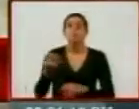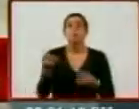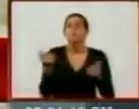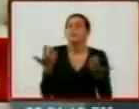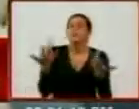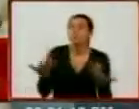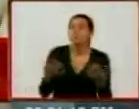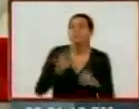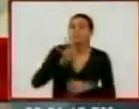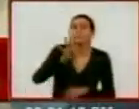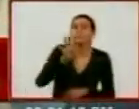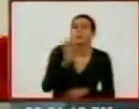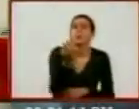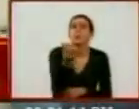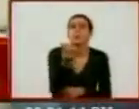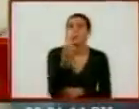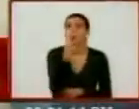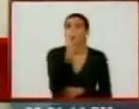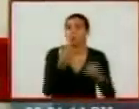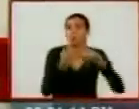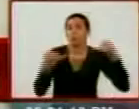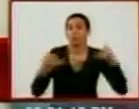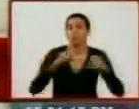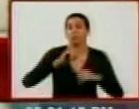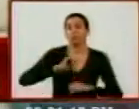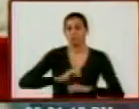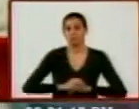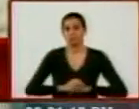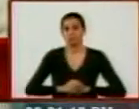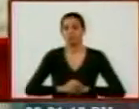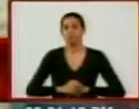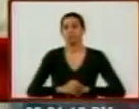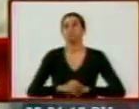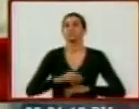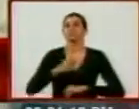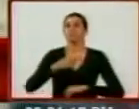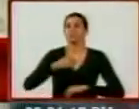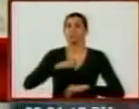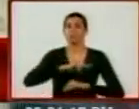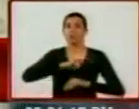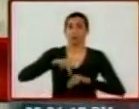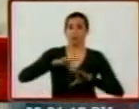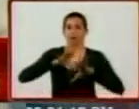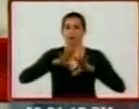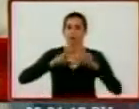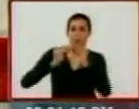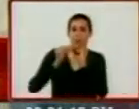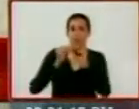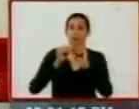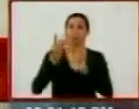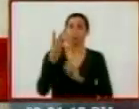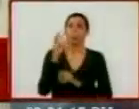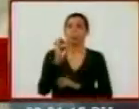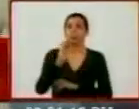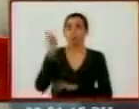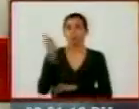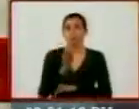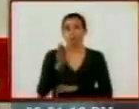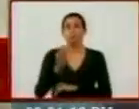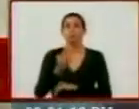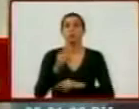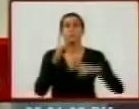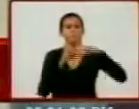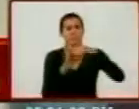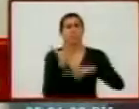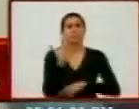cinco bolívares con 34 después de hacer el ajuste del 40% de los gastos operativos más